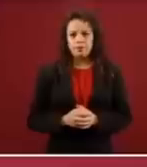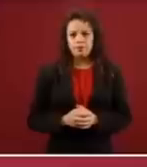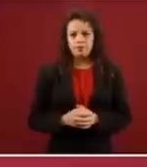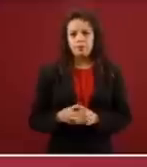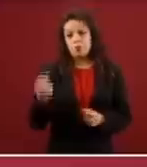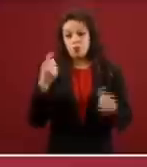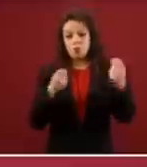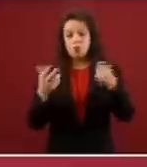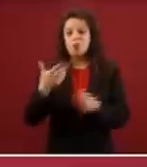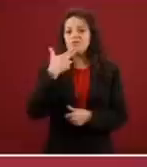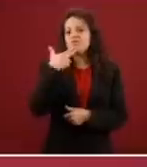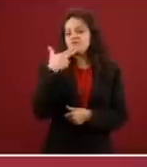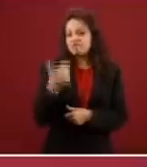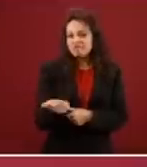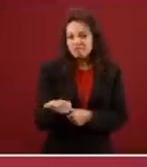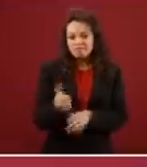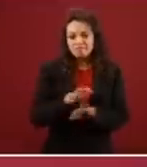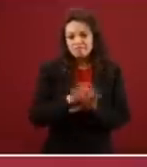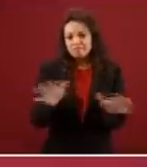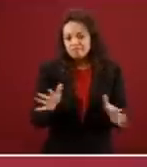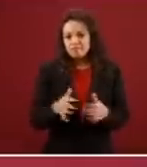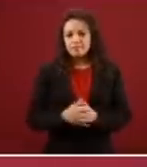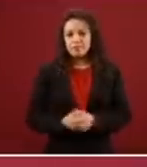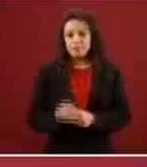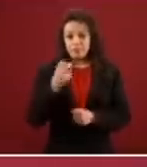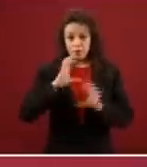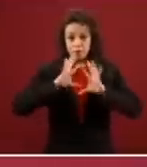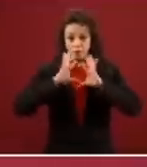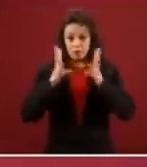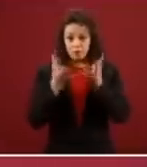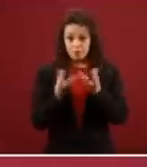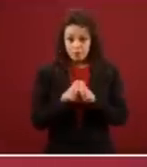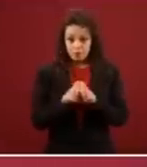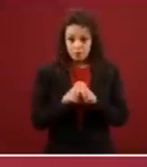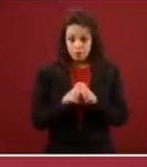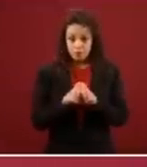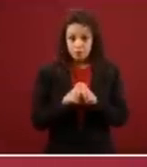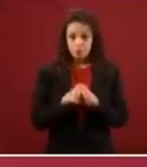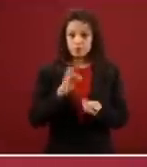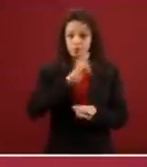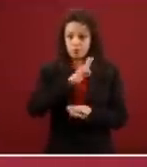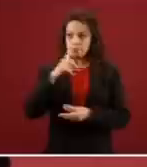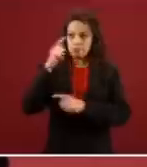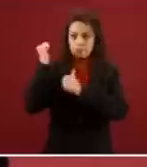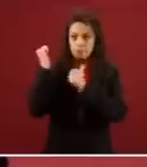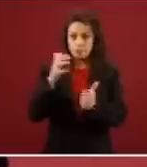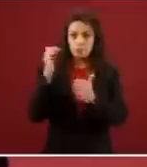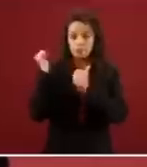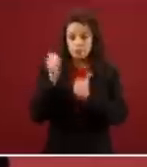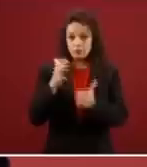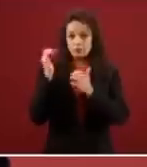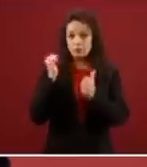inservibles. Entonces, todo lo que se consiga es para eso,